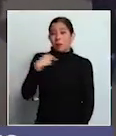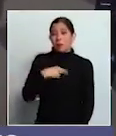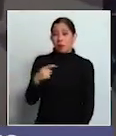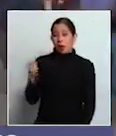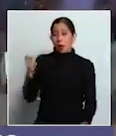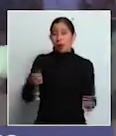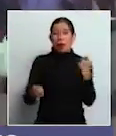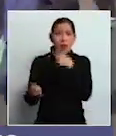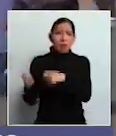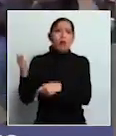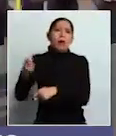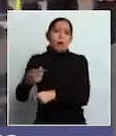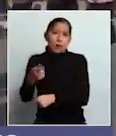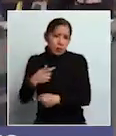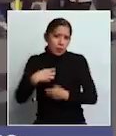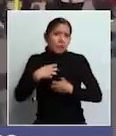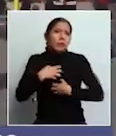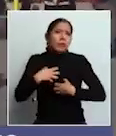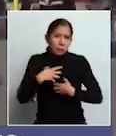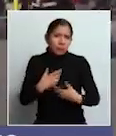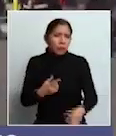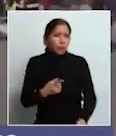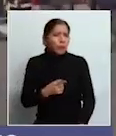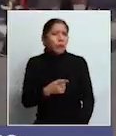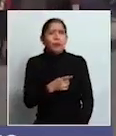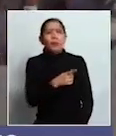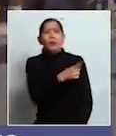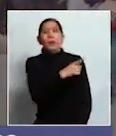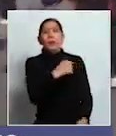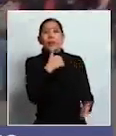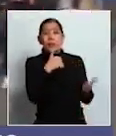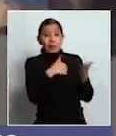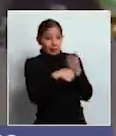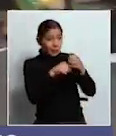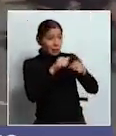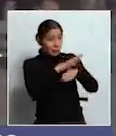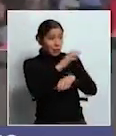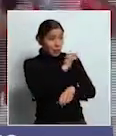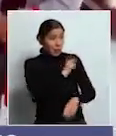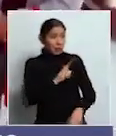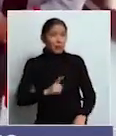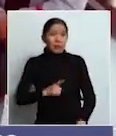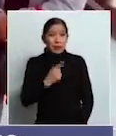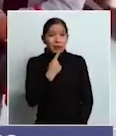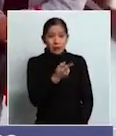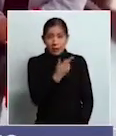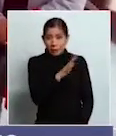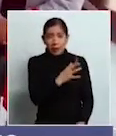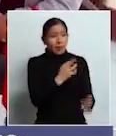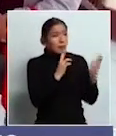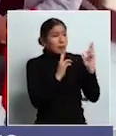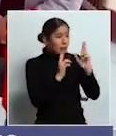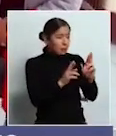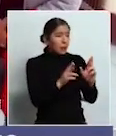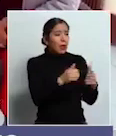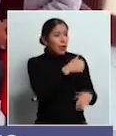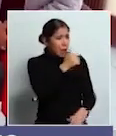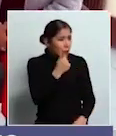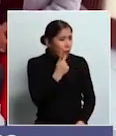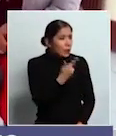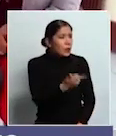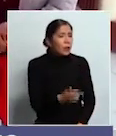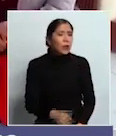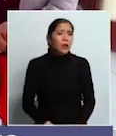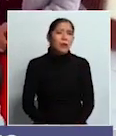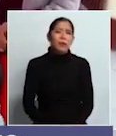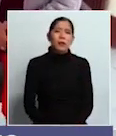nuestra molestia. ¿Han enviado cartas a la alcaldía? Sí. ¿Se ha tenido respuesta en alguna de estas cartas?